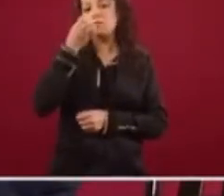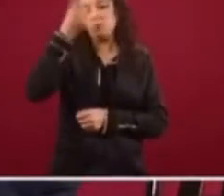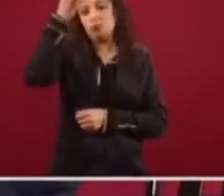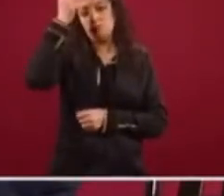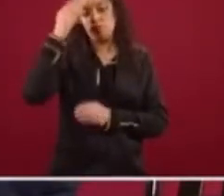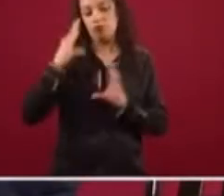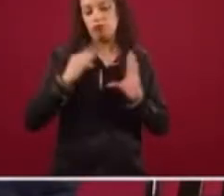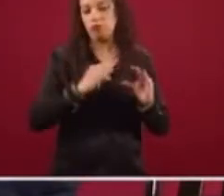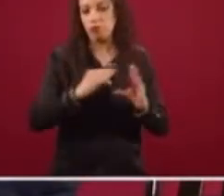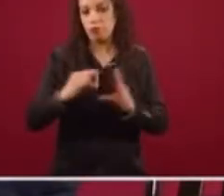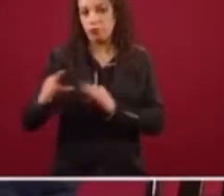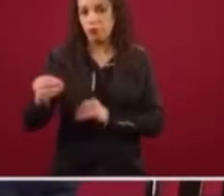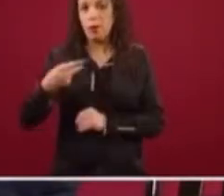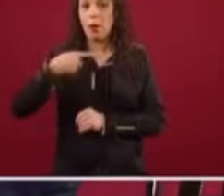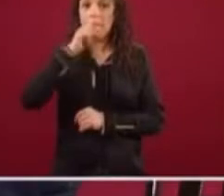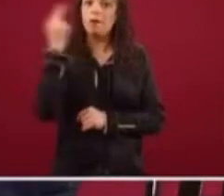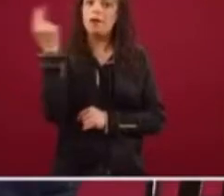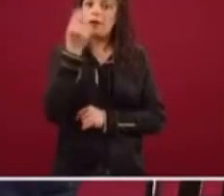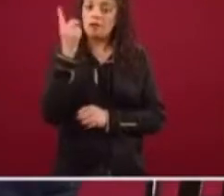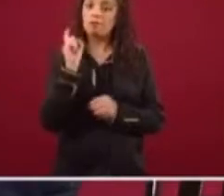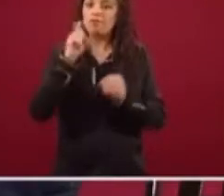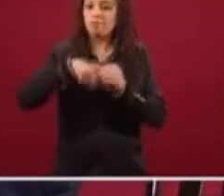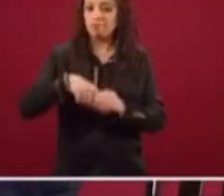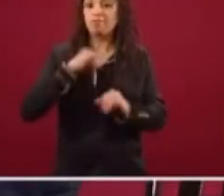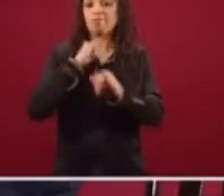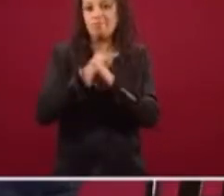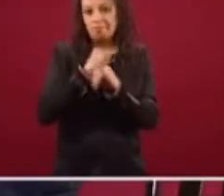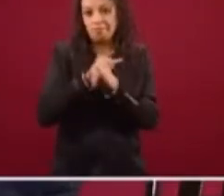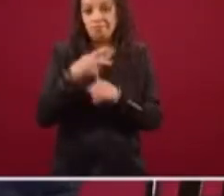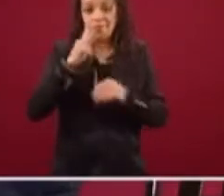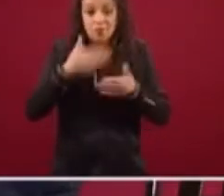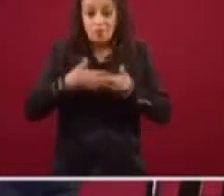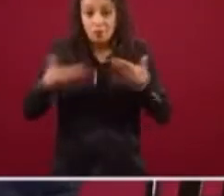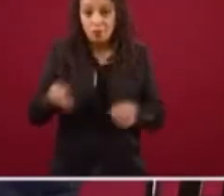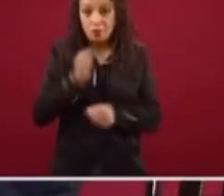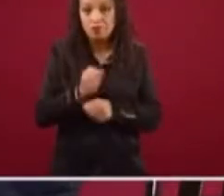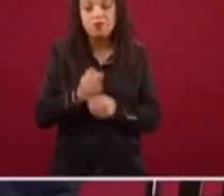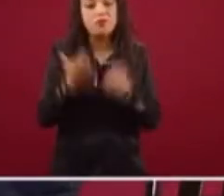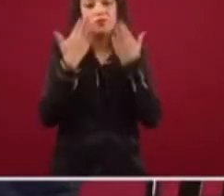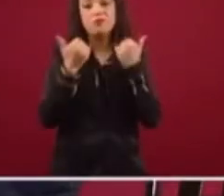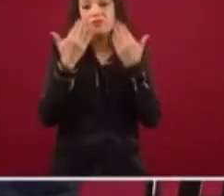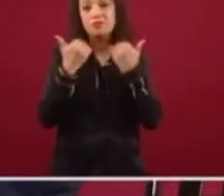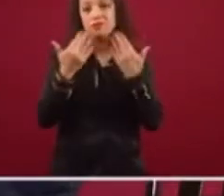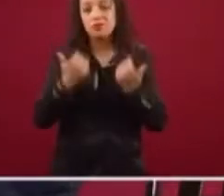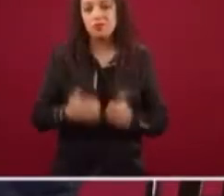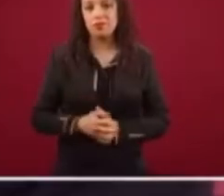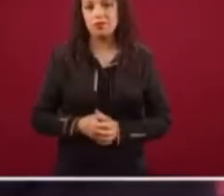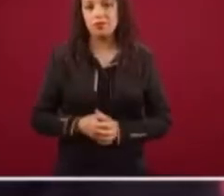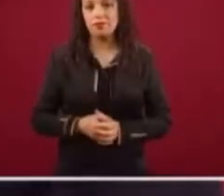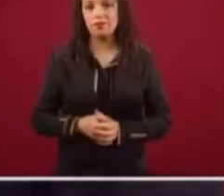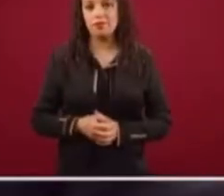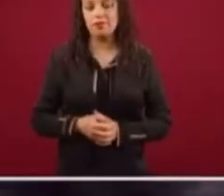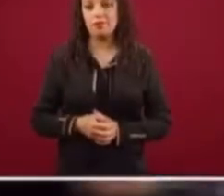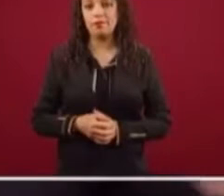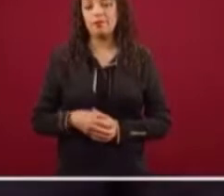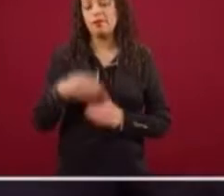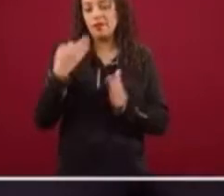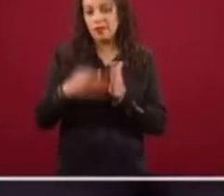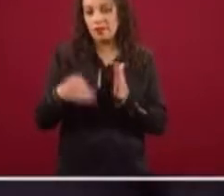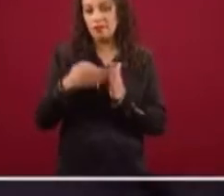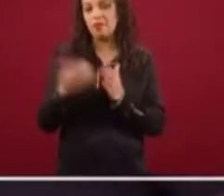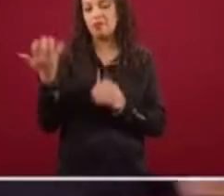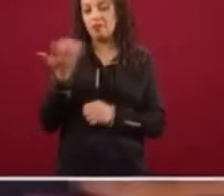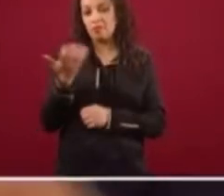conectividad que no tenemos porque en esto hay mucho atrás por eso